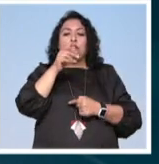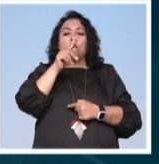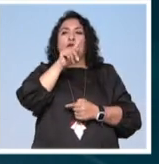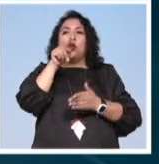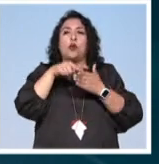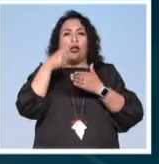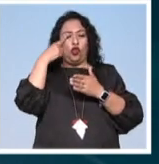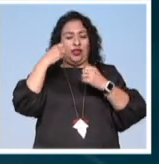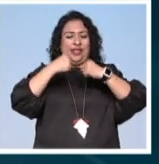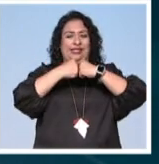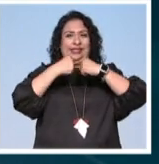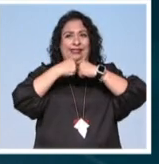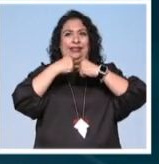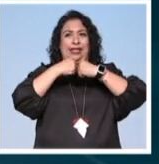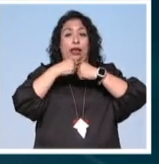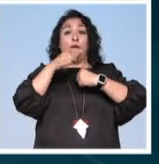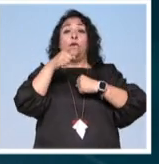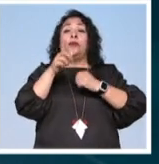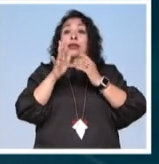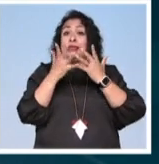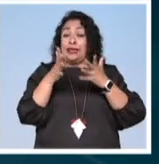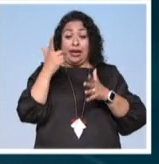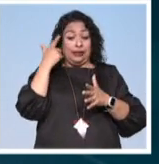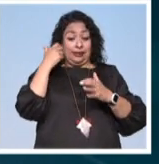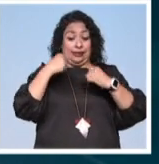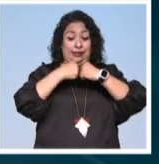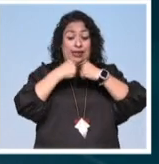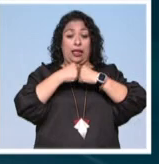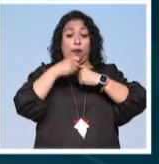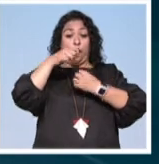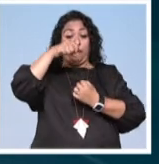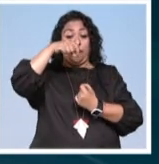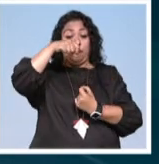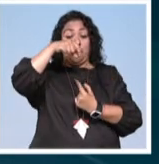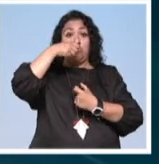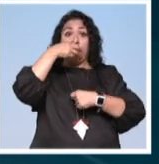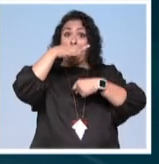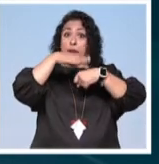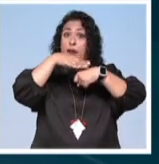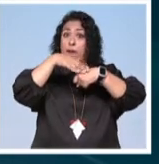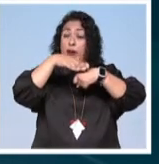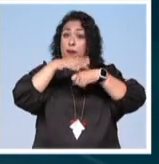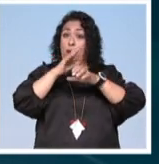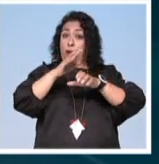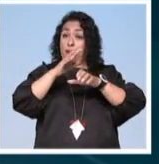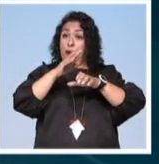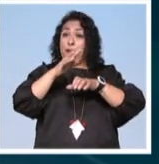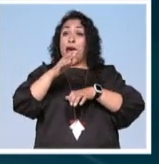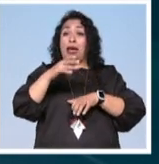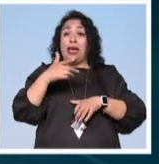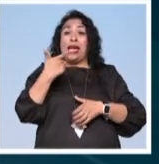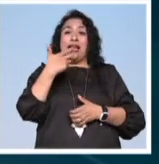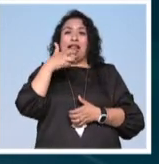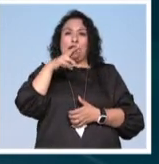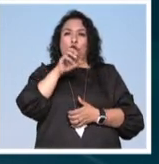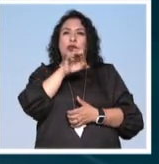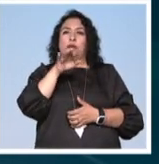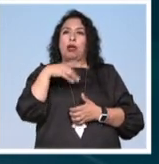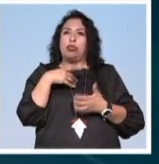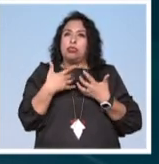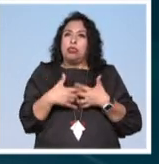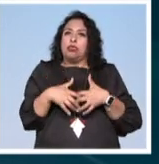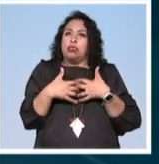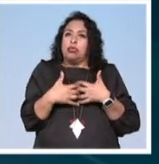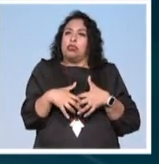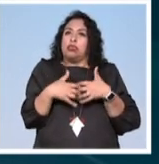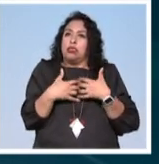ubicado en el cerebro. Una vez que el cerebro manda esta señal de alarma, las glándulas suprarrenales comienzan a trabajar